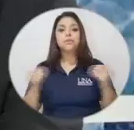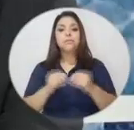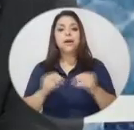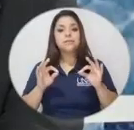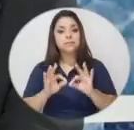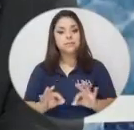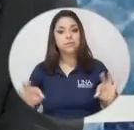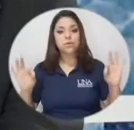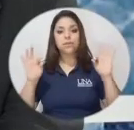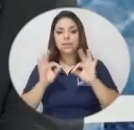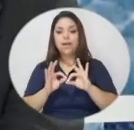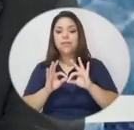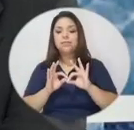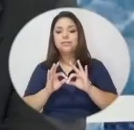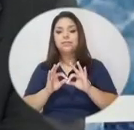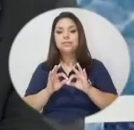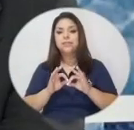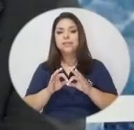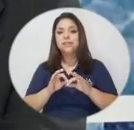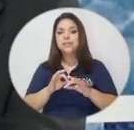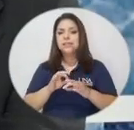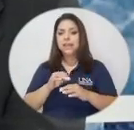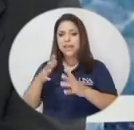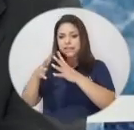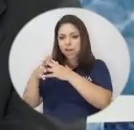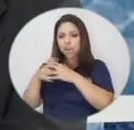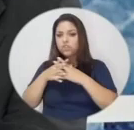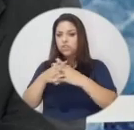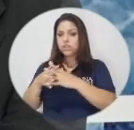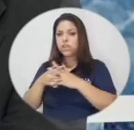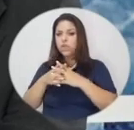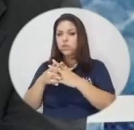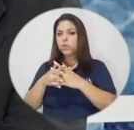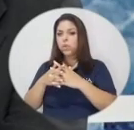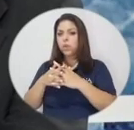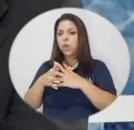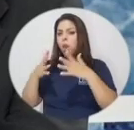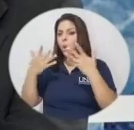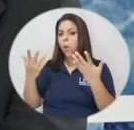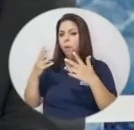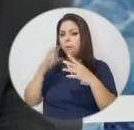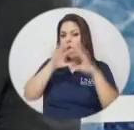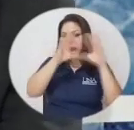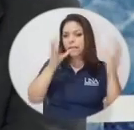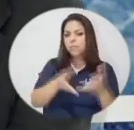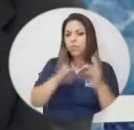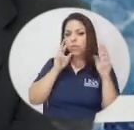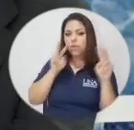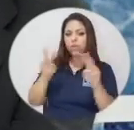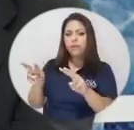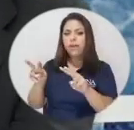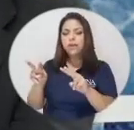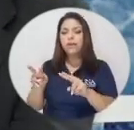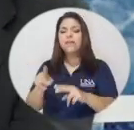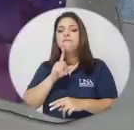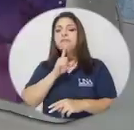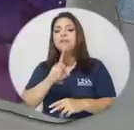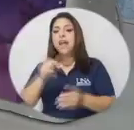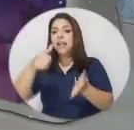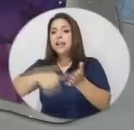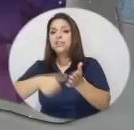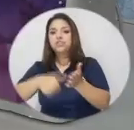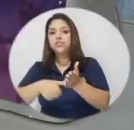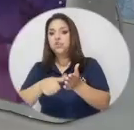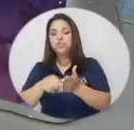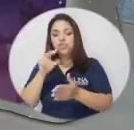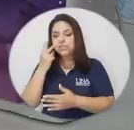más relevantes de esa autopercepción de los Estados Unidos hacia el mundo, que yo creo que se pierde en el marco de la elección,